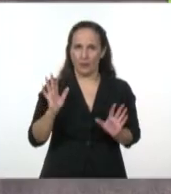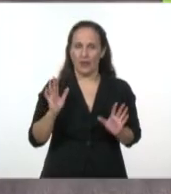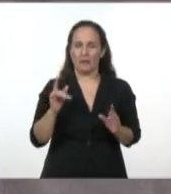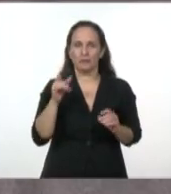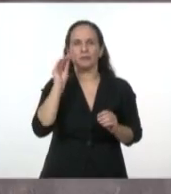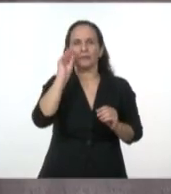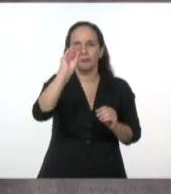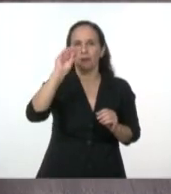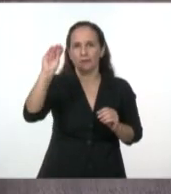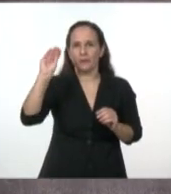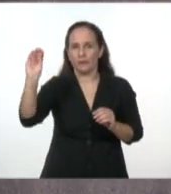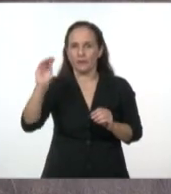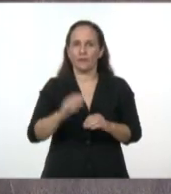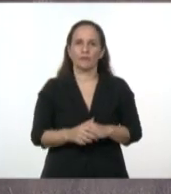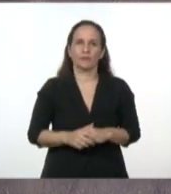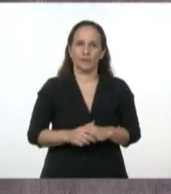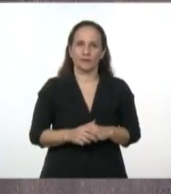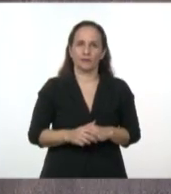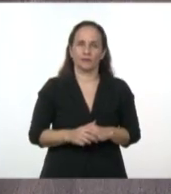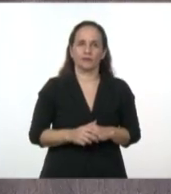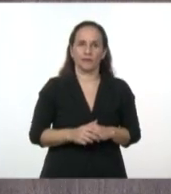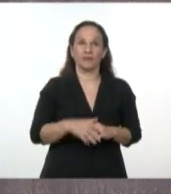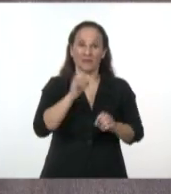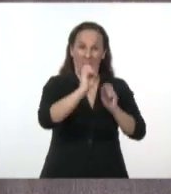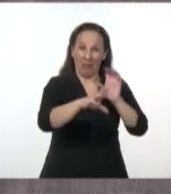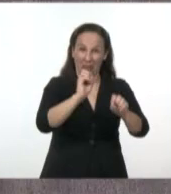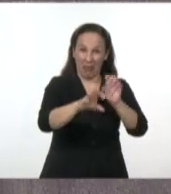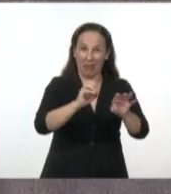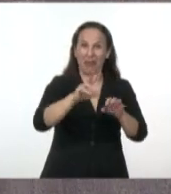conceptos, tiene que ver por un lado con los residuos,